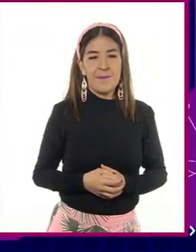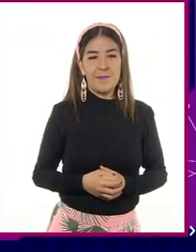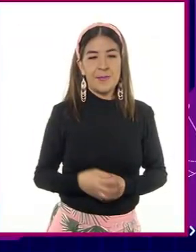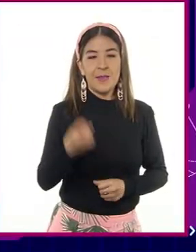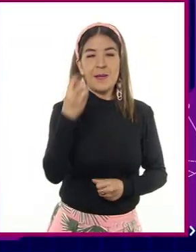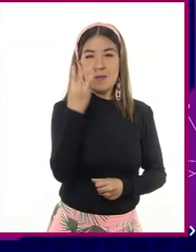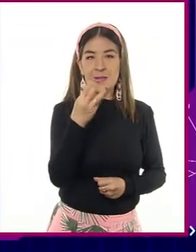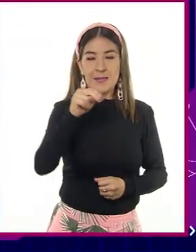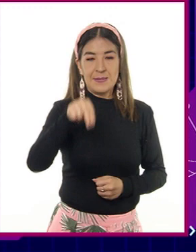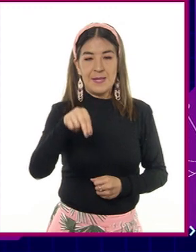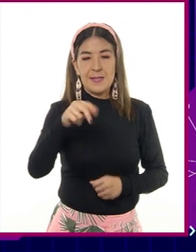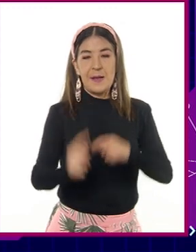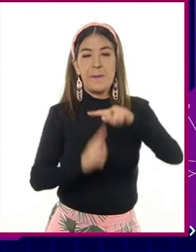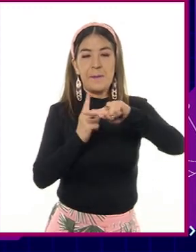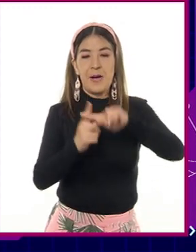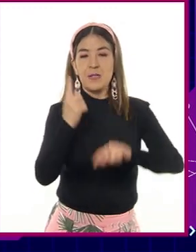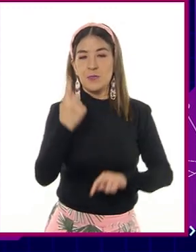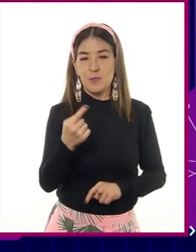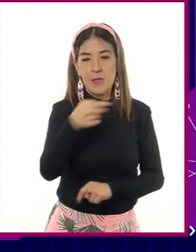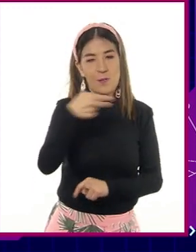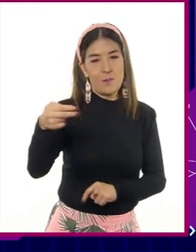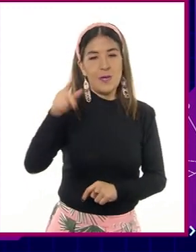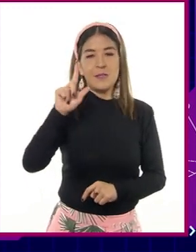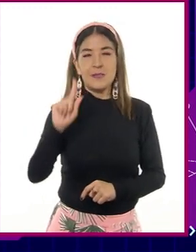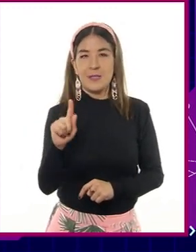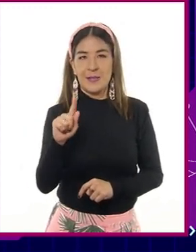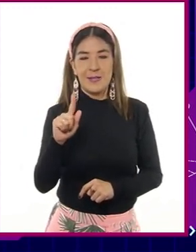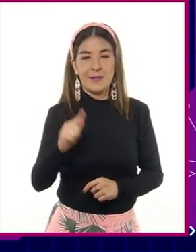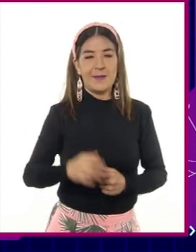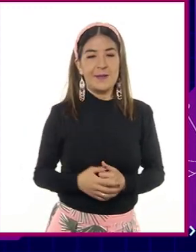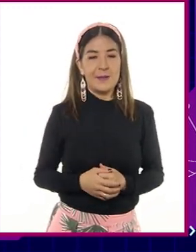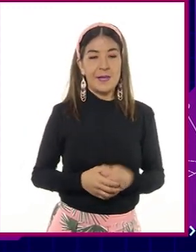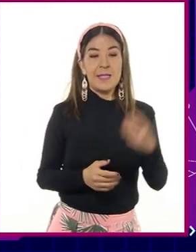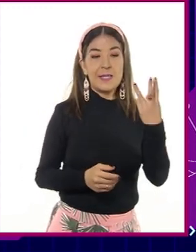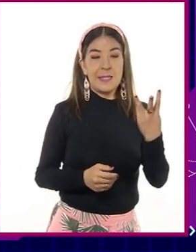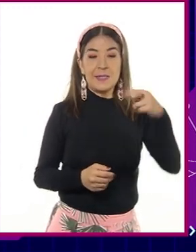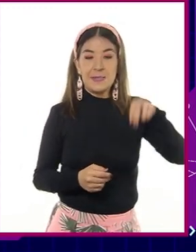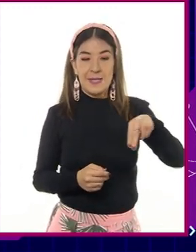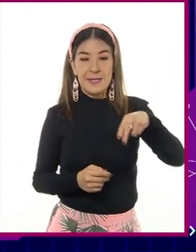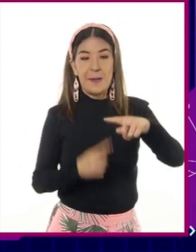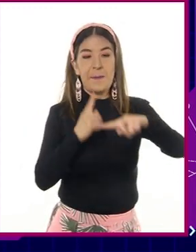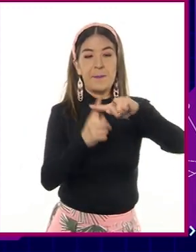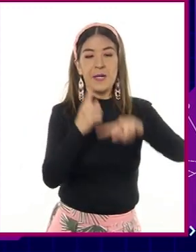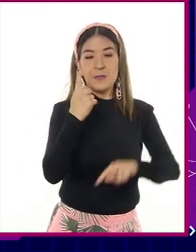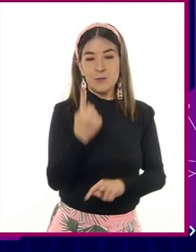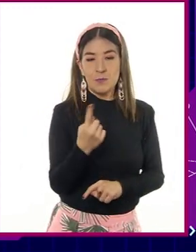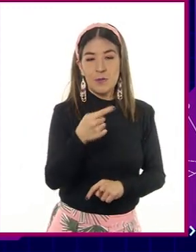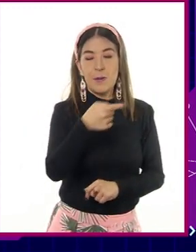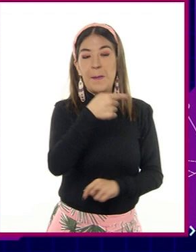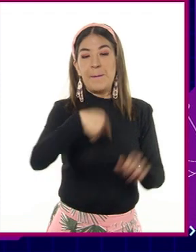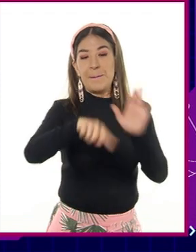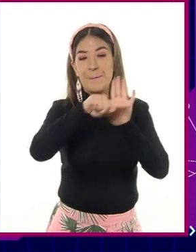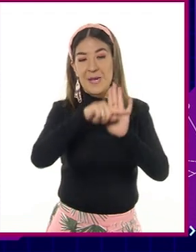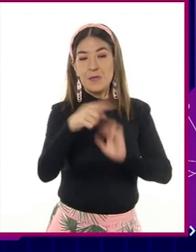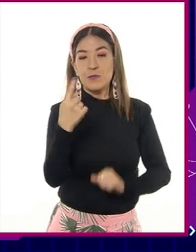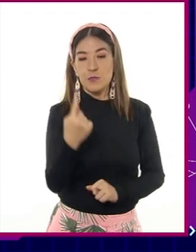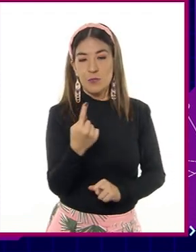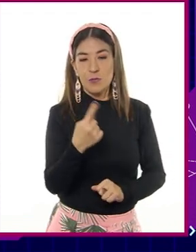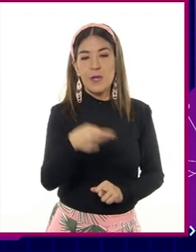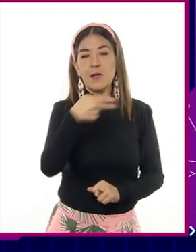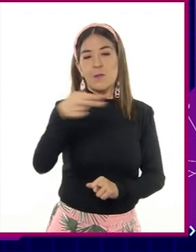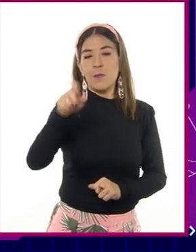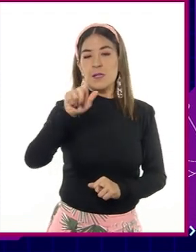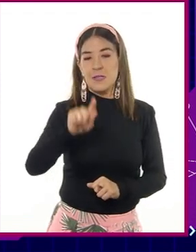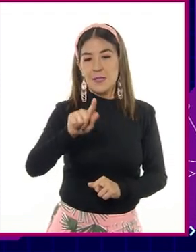3n más 1 igual a 70. 3n más 1 menos 1 igual